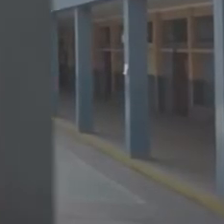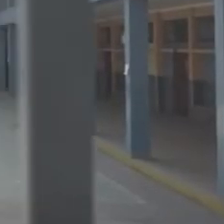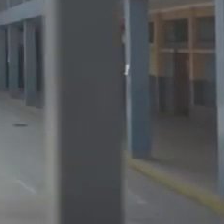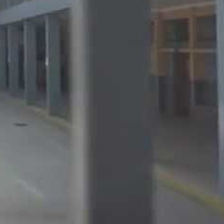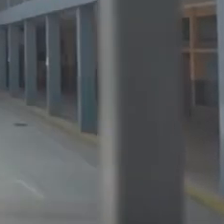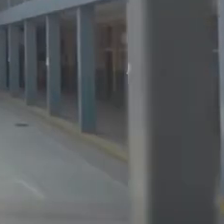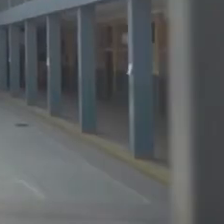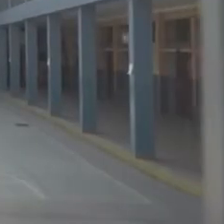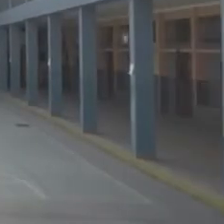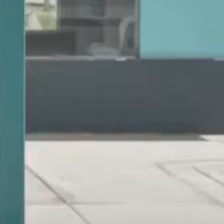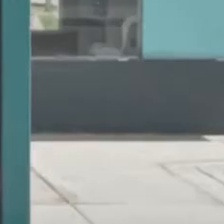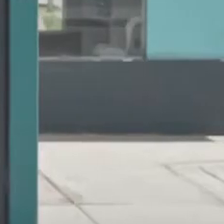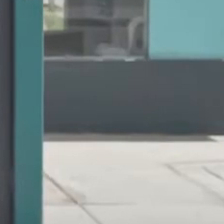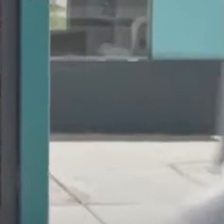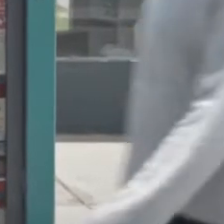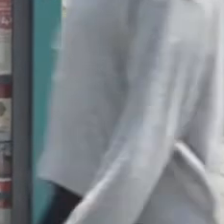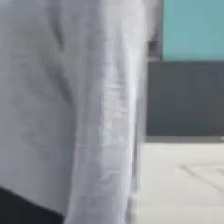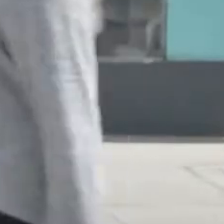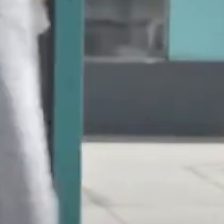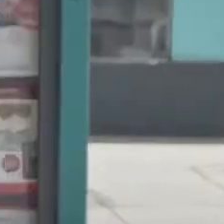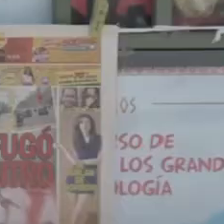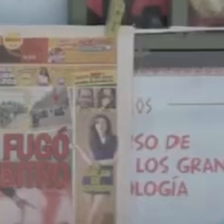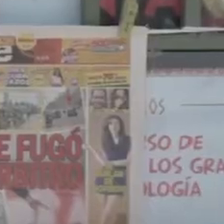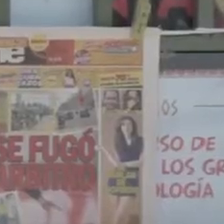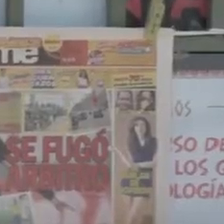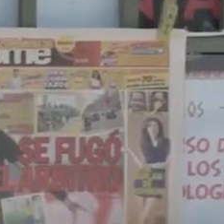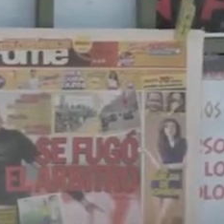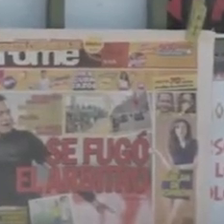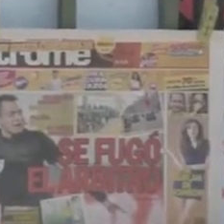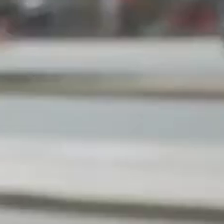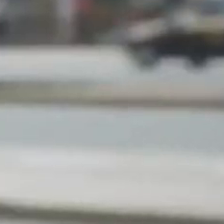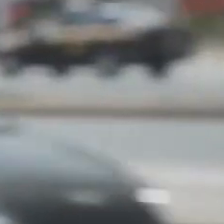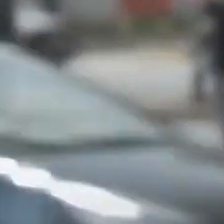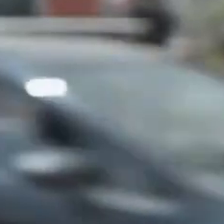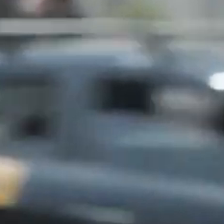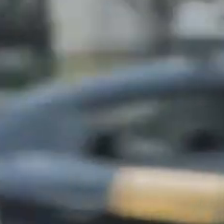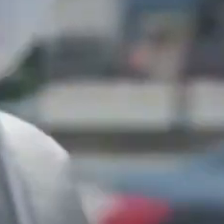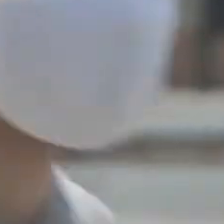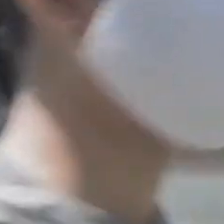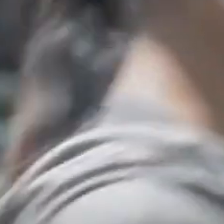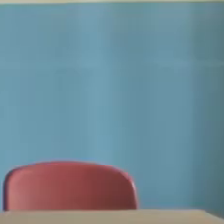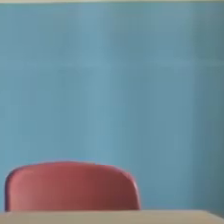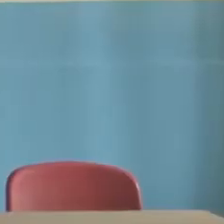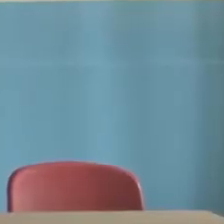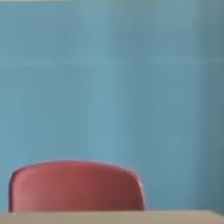Cambiar las historias del recreo por las de la pandemia.